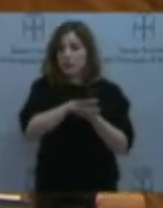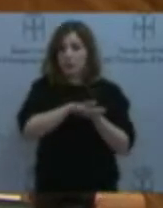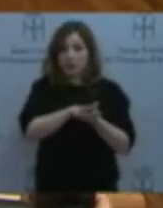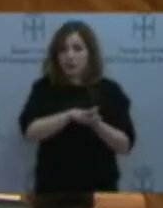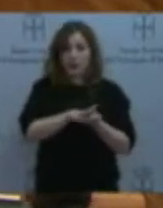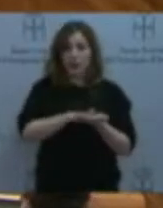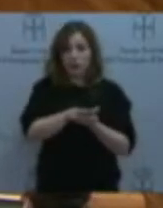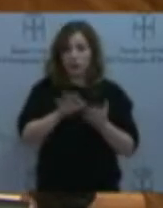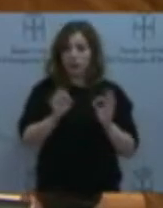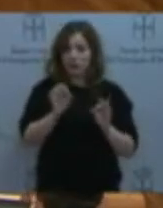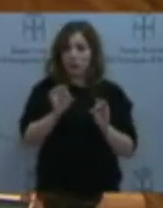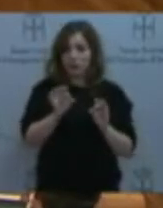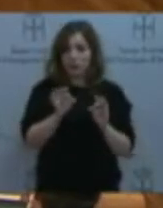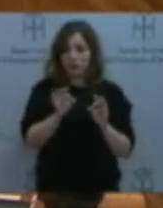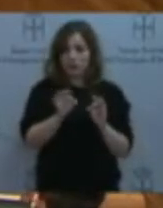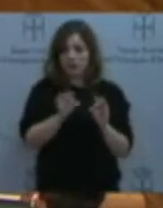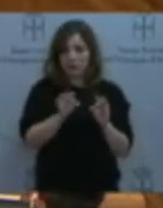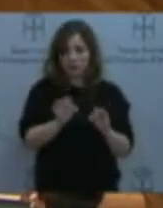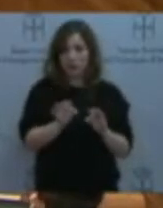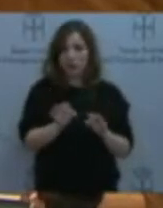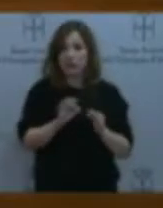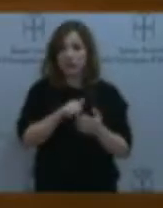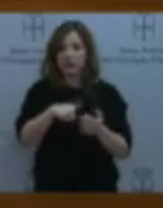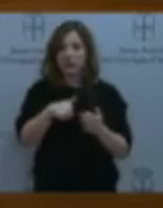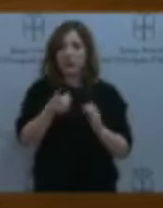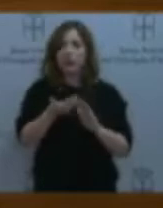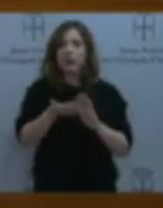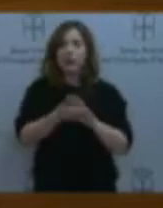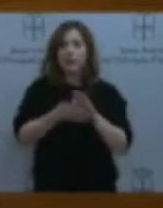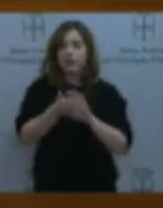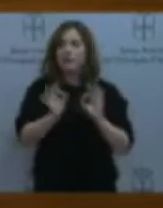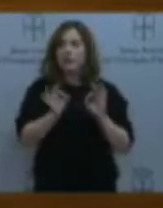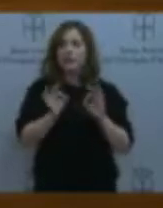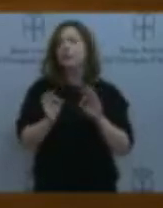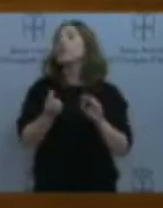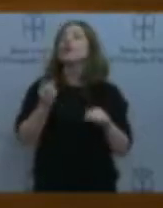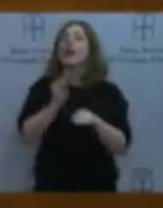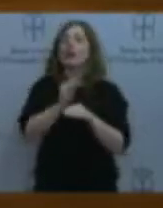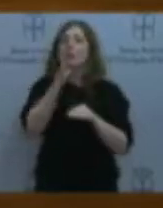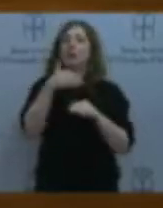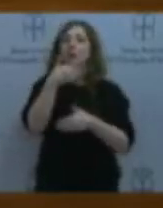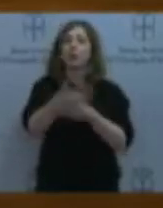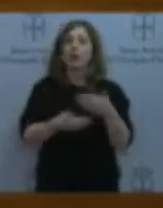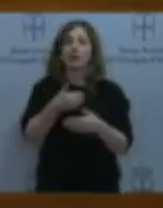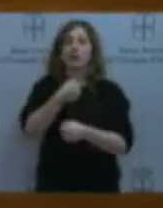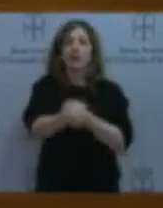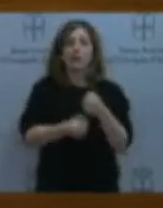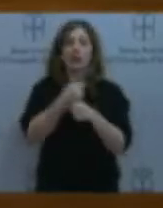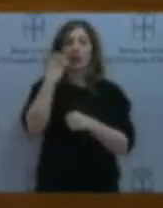debate yo le decía que a partir de lo que había sucedido en el proceso de investidura de Mariano